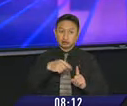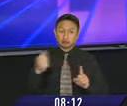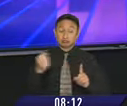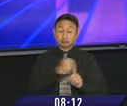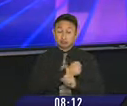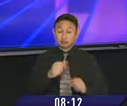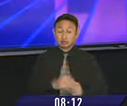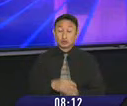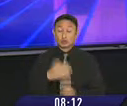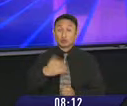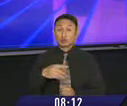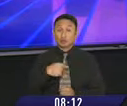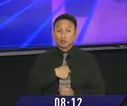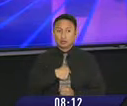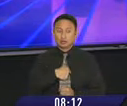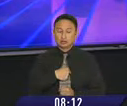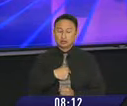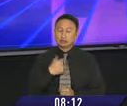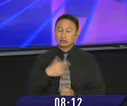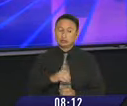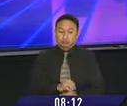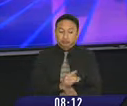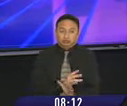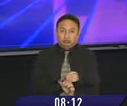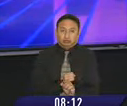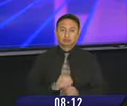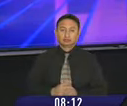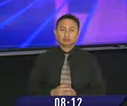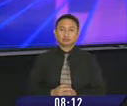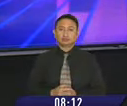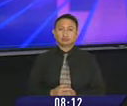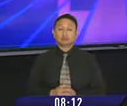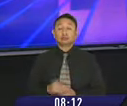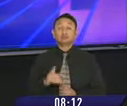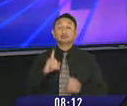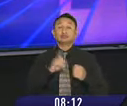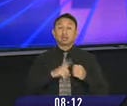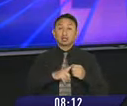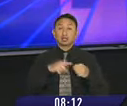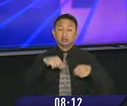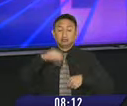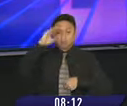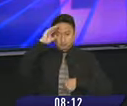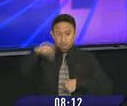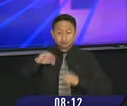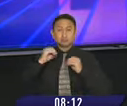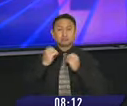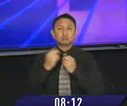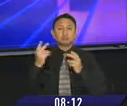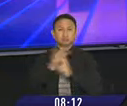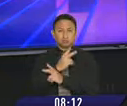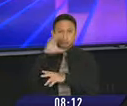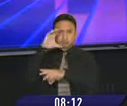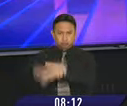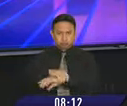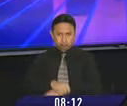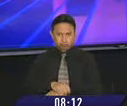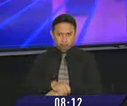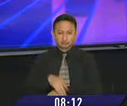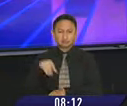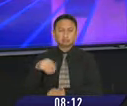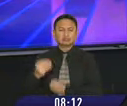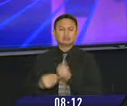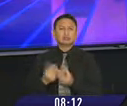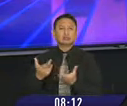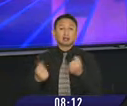que realmente a uno le ponen la sangre en el ojo. En Quito, la policía desarticuló una organización delictiva dedicada al